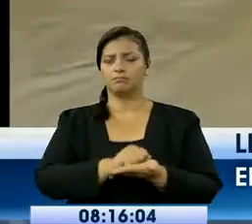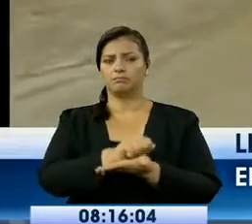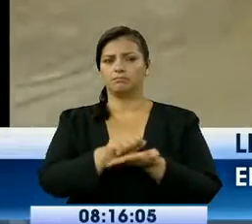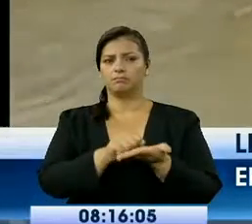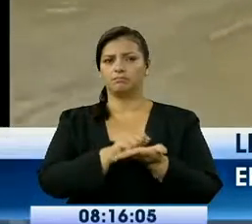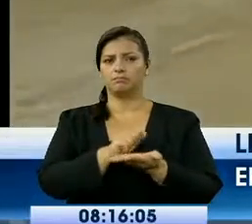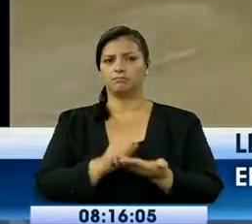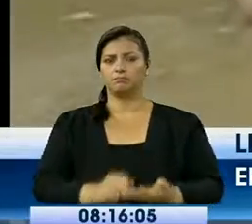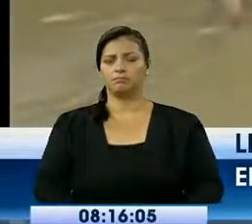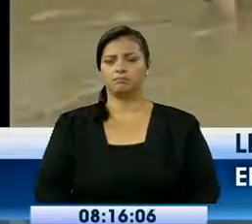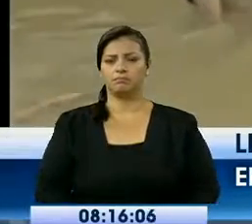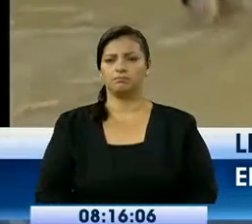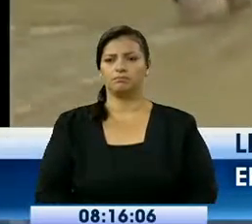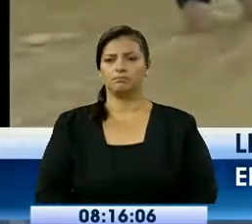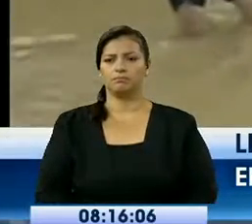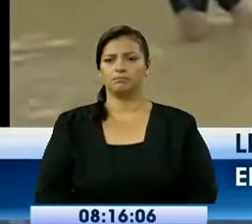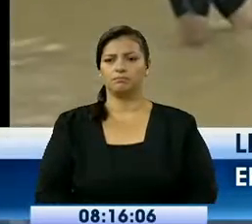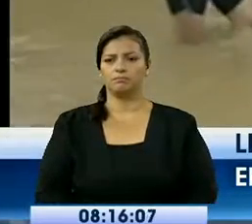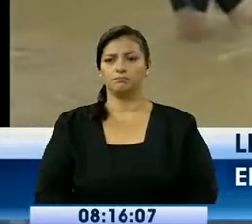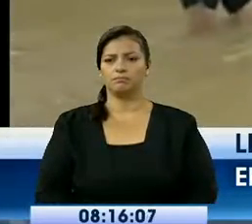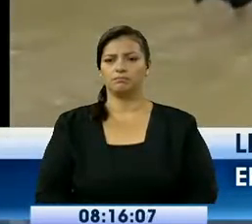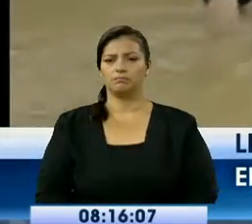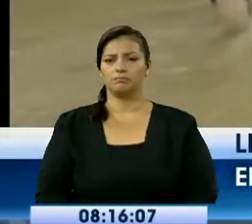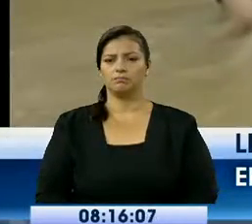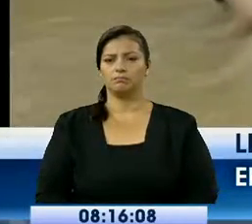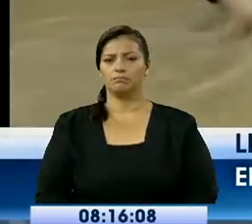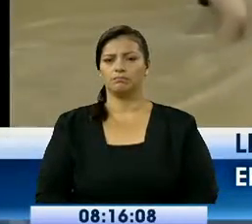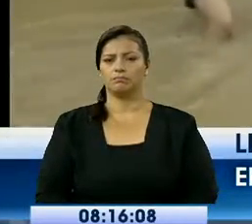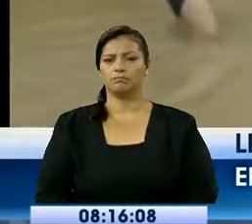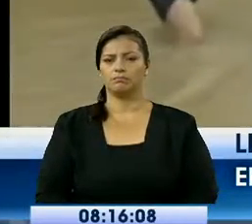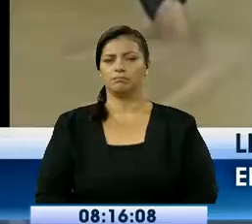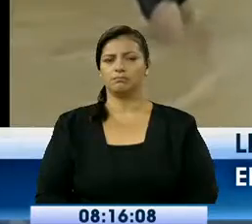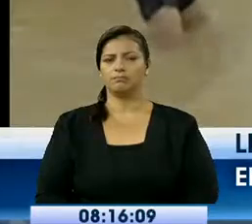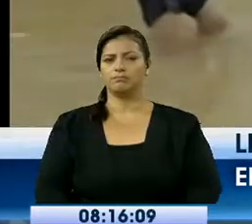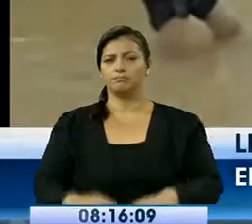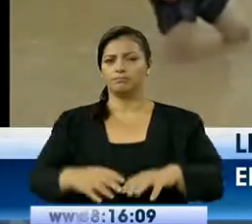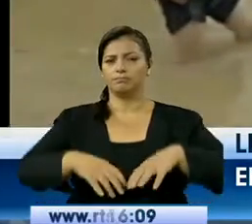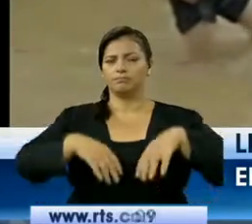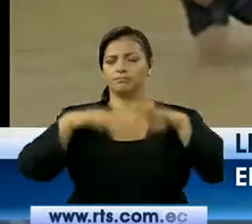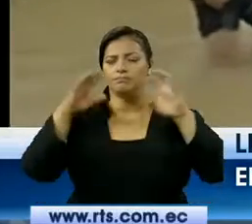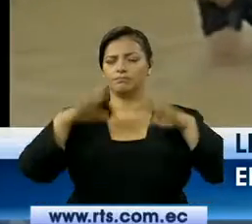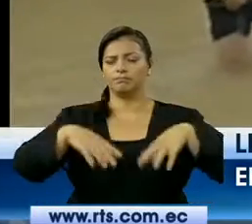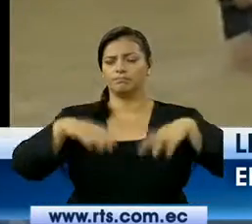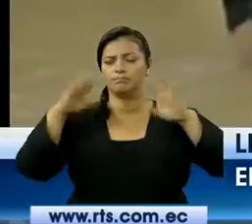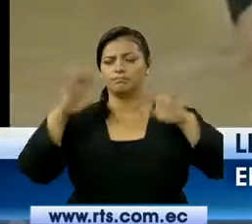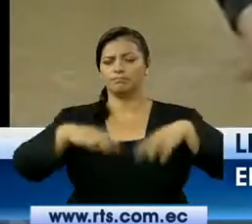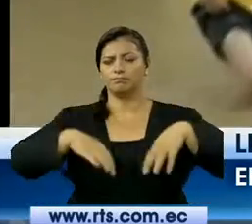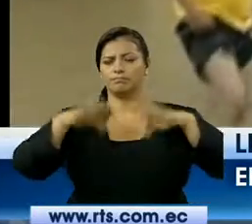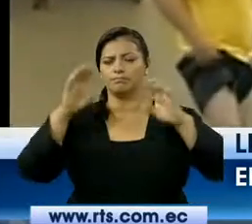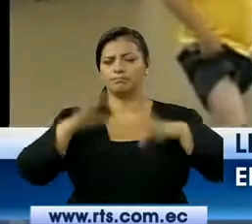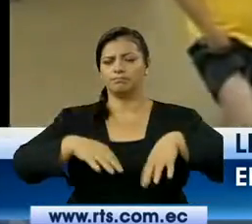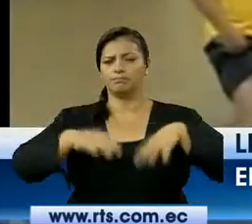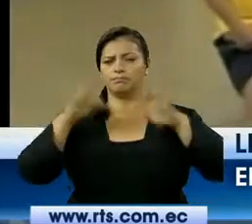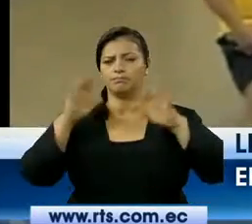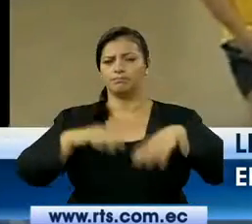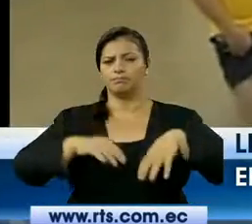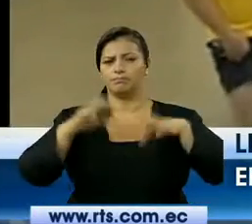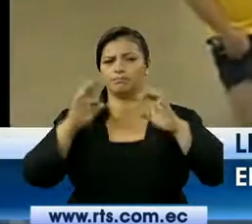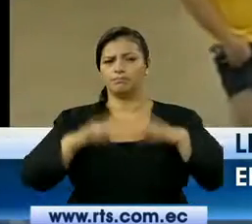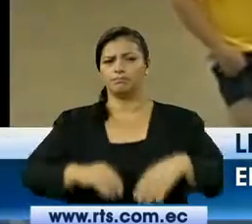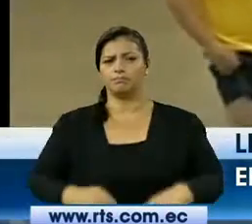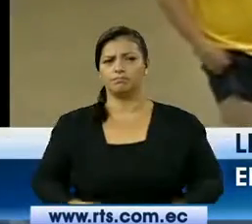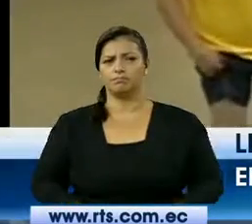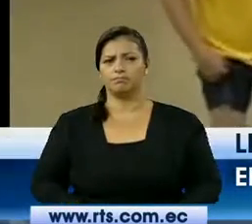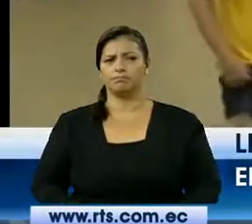es la situación, esta es la realidad que viven cada vez que llueve, como lo está haciendo en estos instantes en el sector